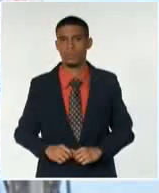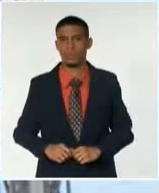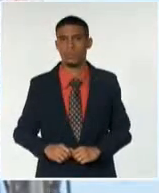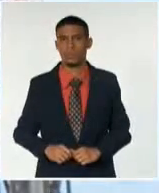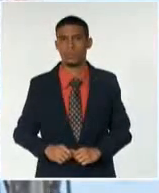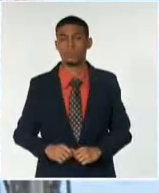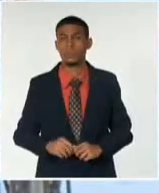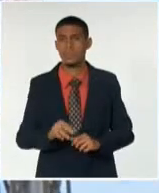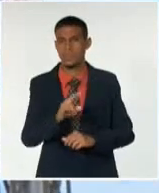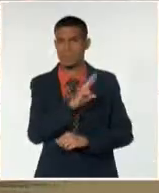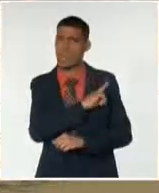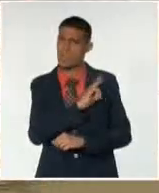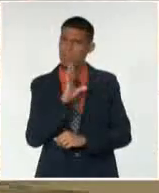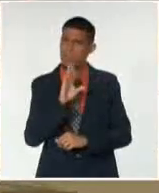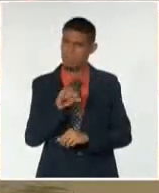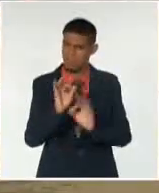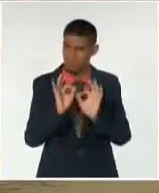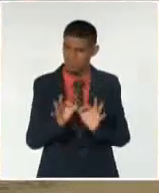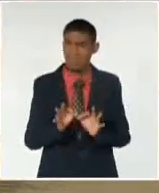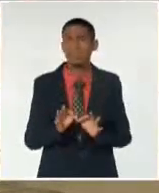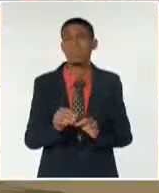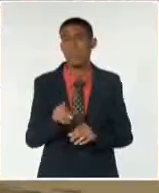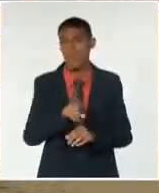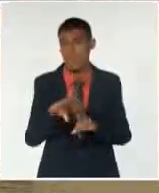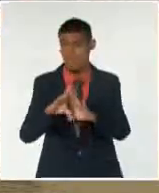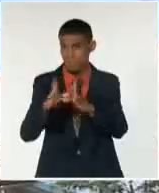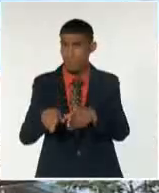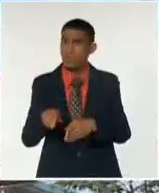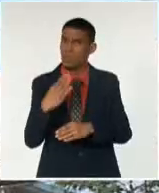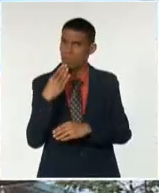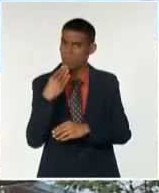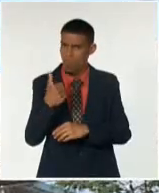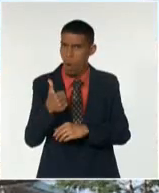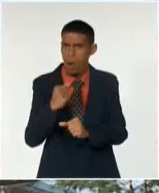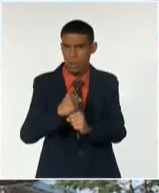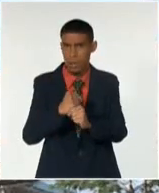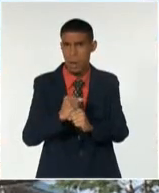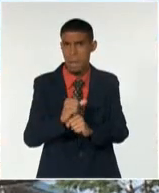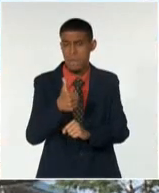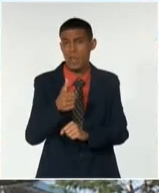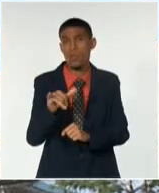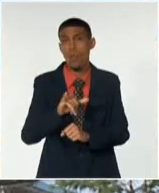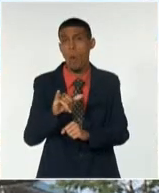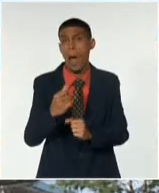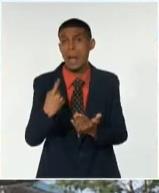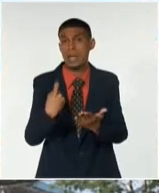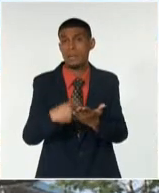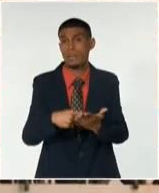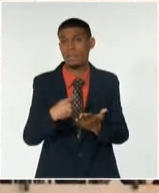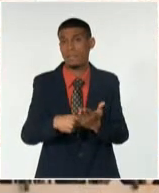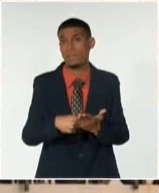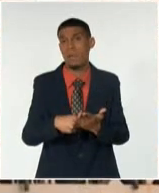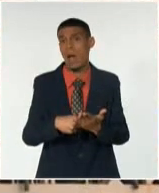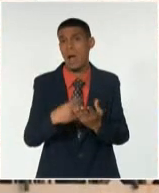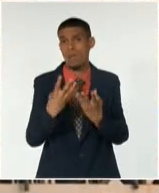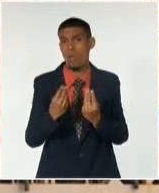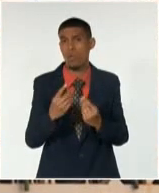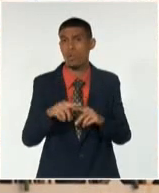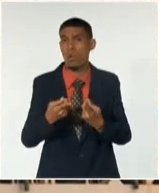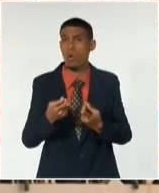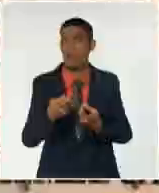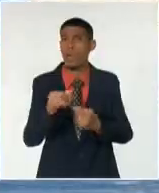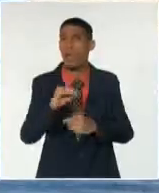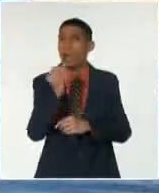son muy estables, además de tener una alta confiabilidad, también es un costo muy inferior a la generación que se hace